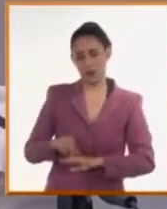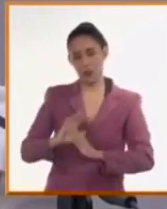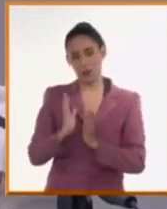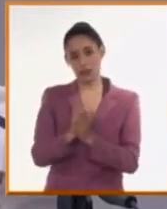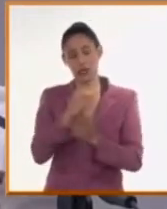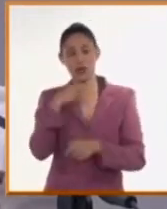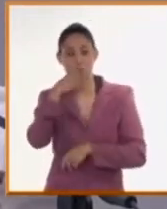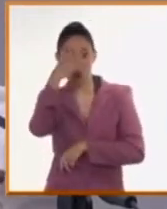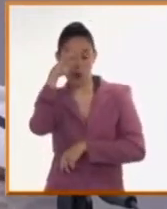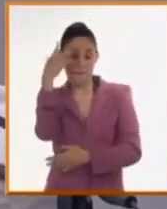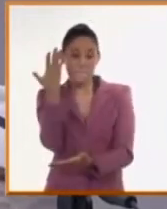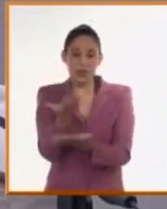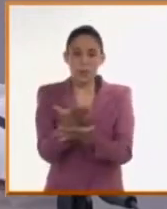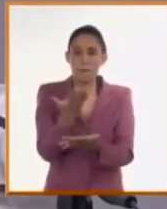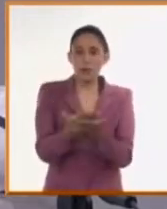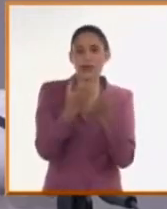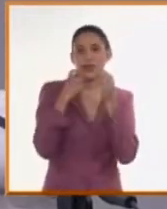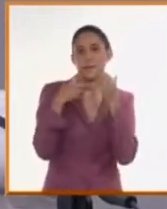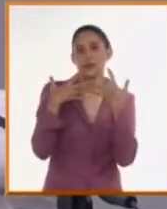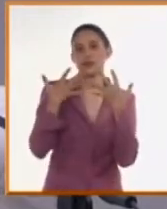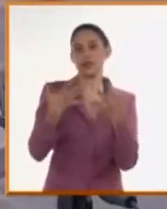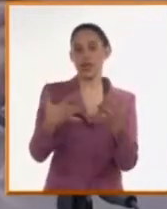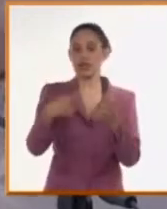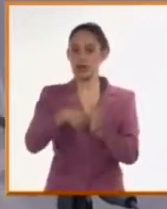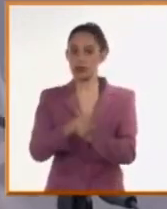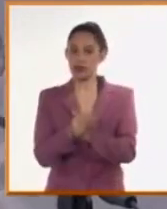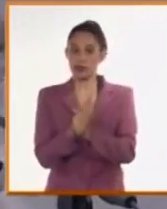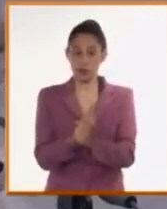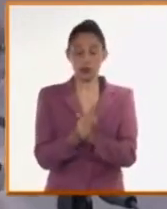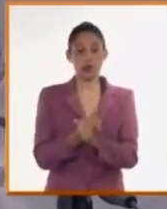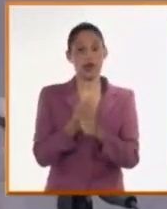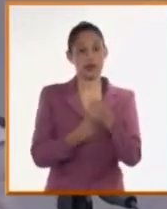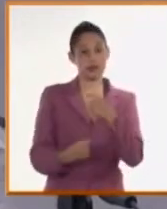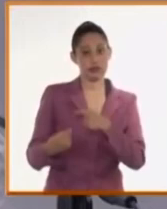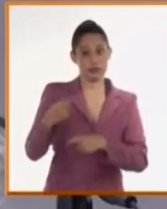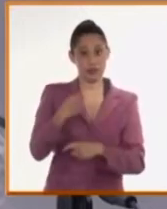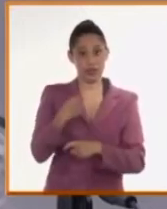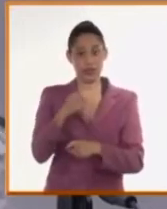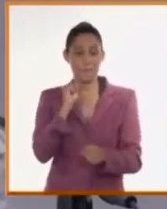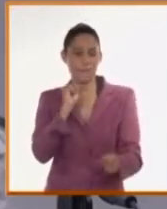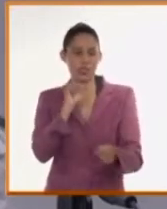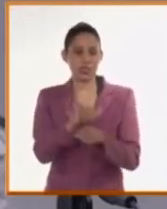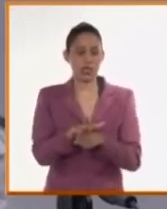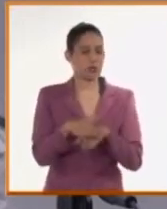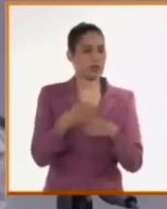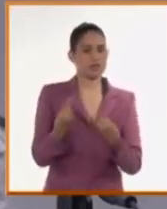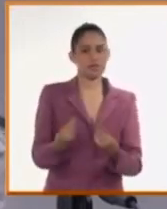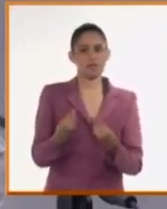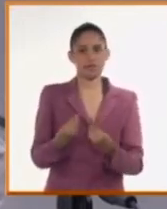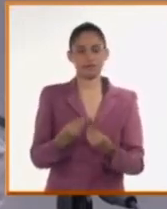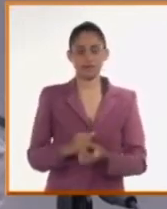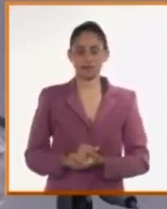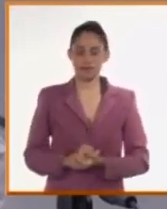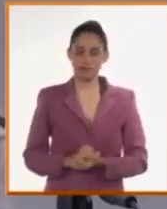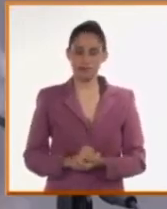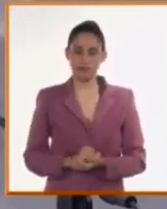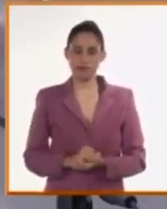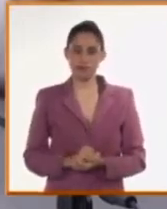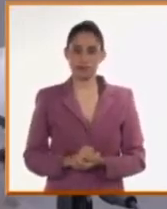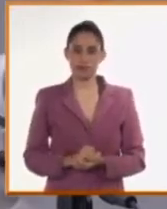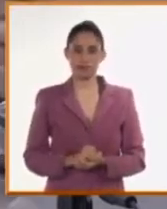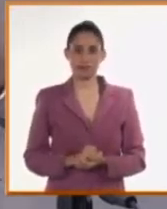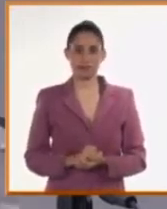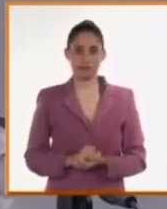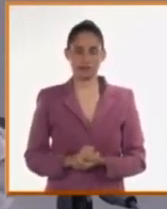propuestas de envergadura desde la eh eh